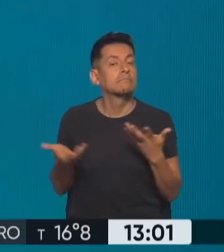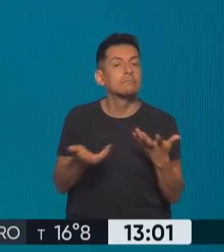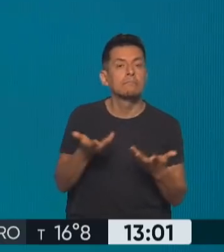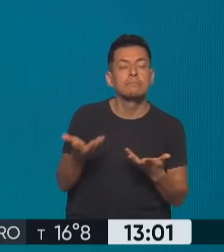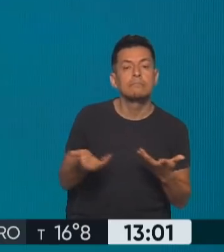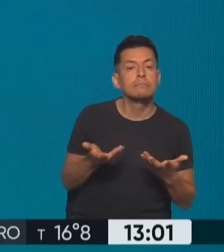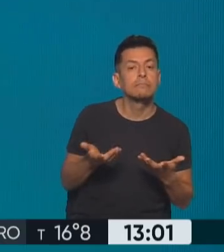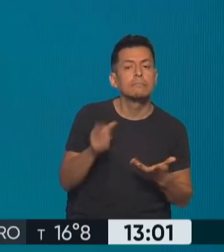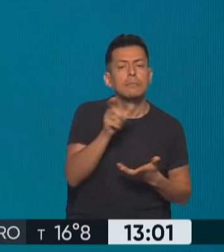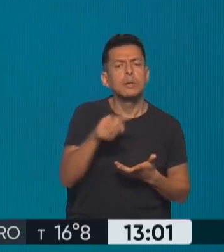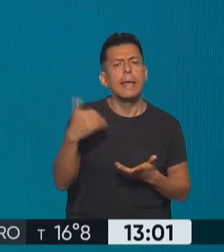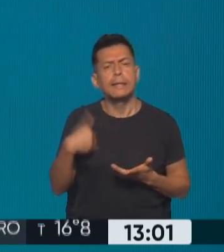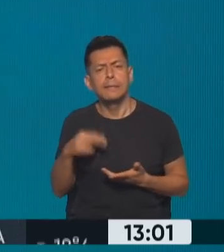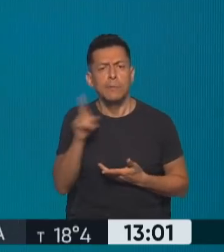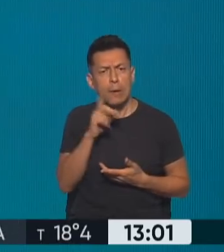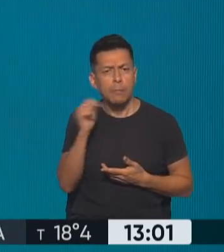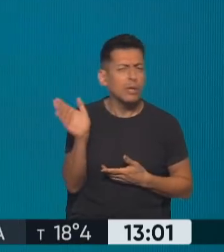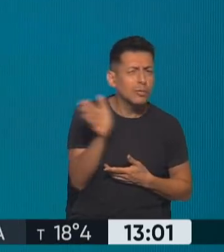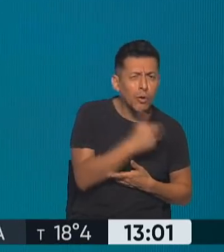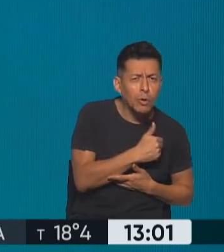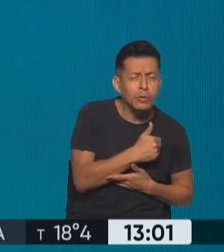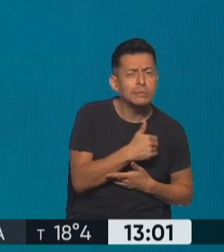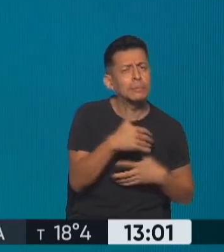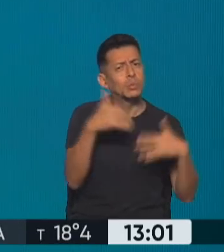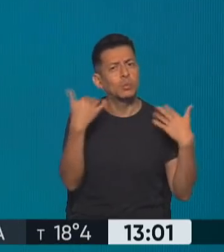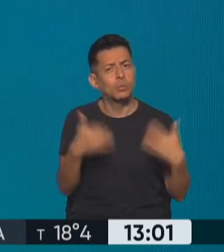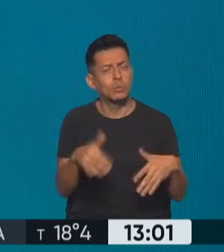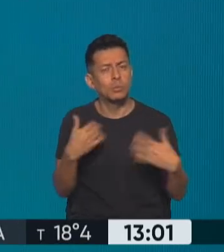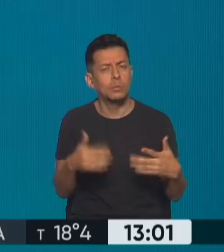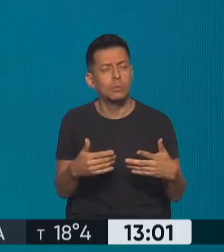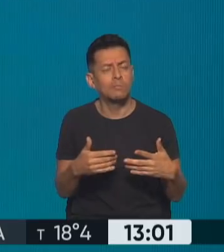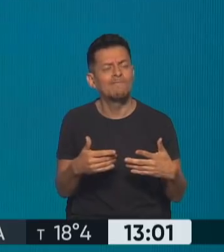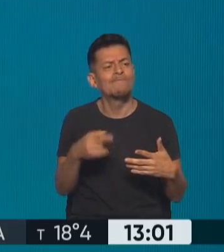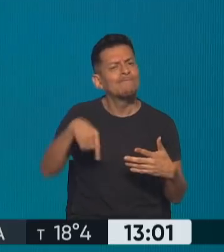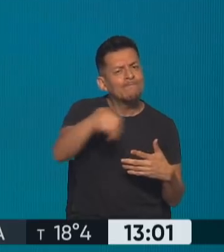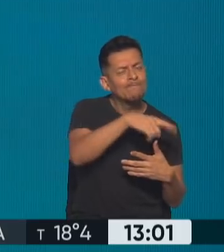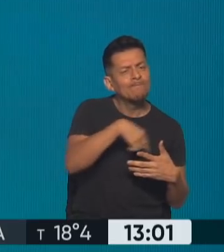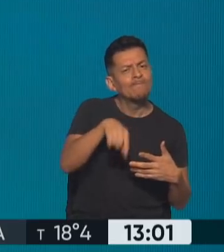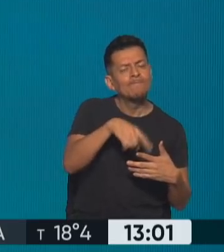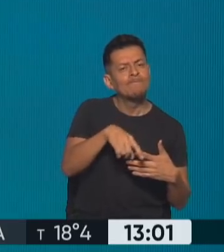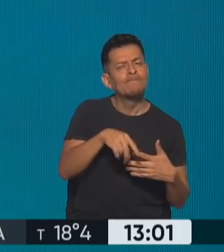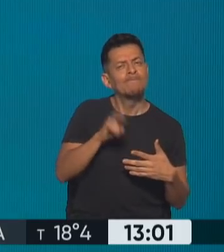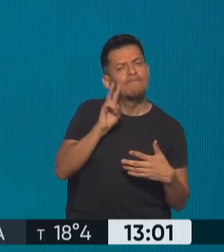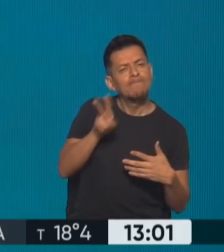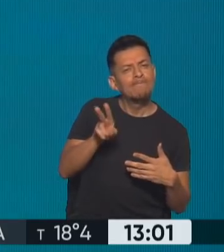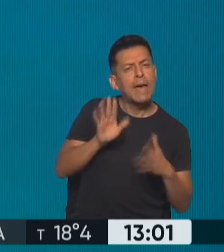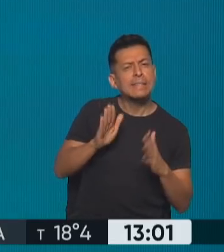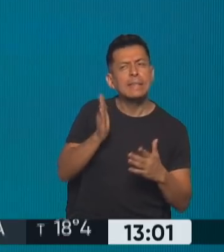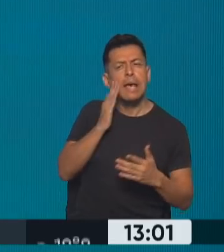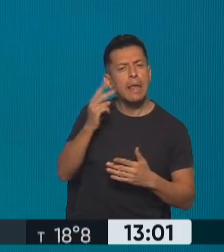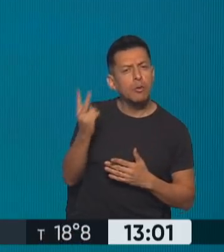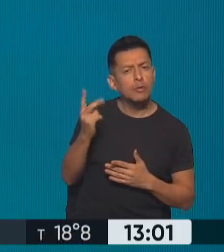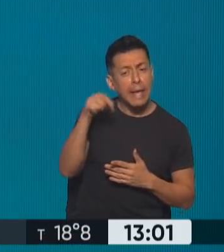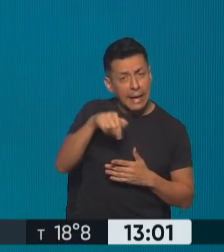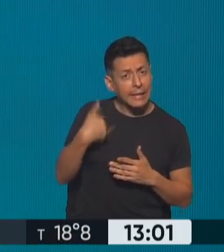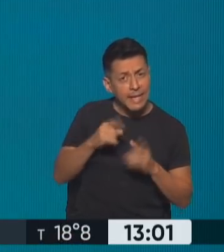dramáticamente, los argentinos y las argentinas, dramáticamente, vemos ese doble estándar en nuestra propia